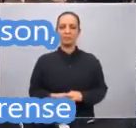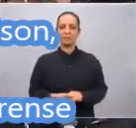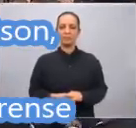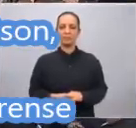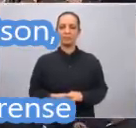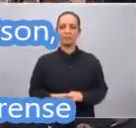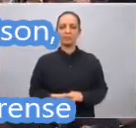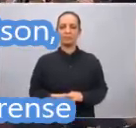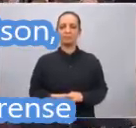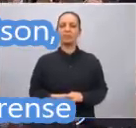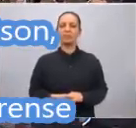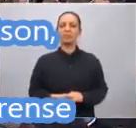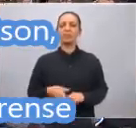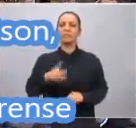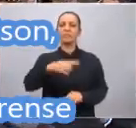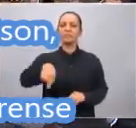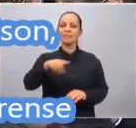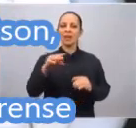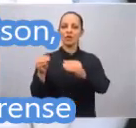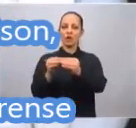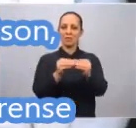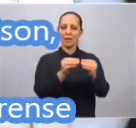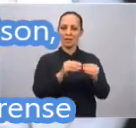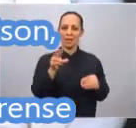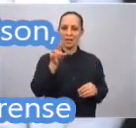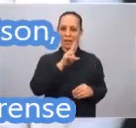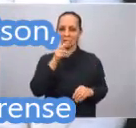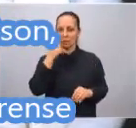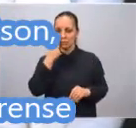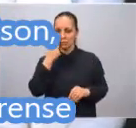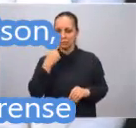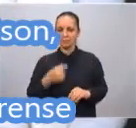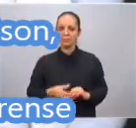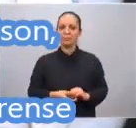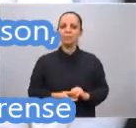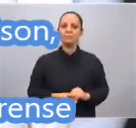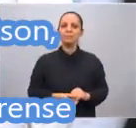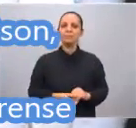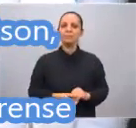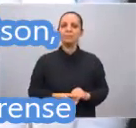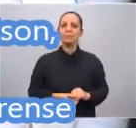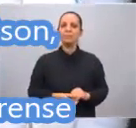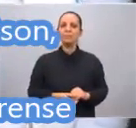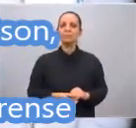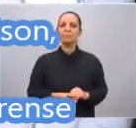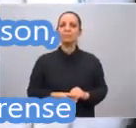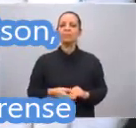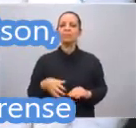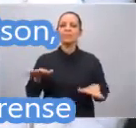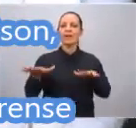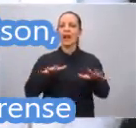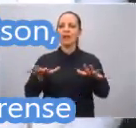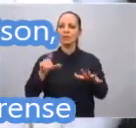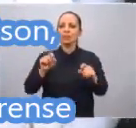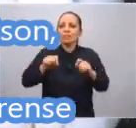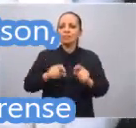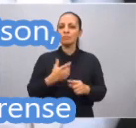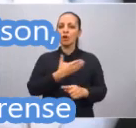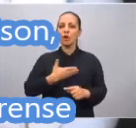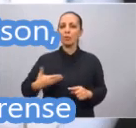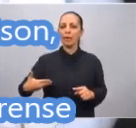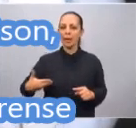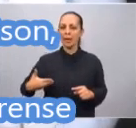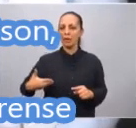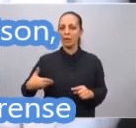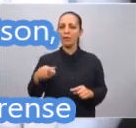Por eso, compañeros y compañeras, está la acción de gobierno, la